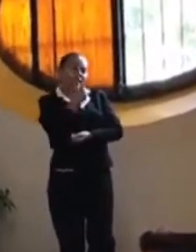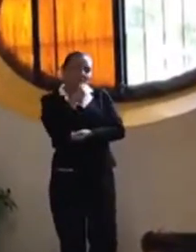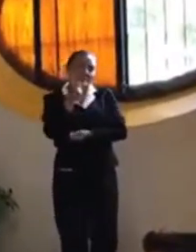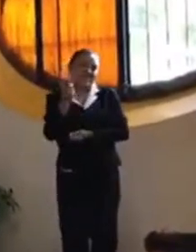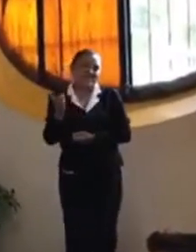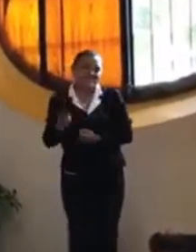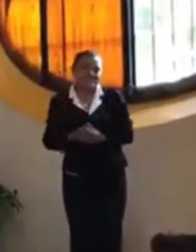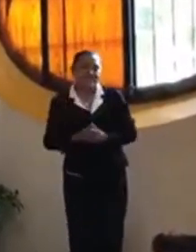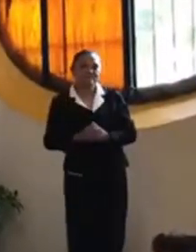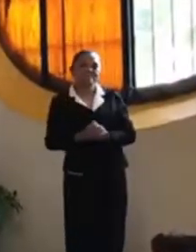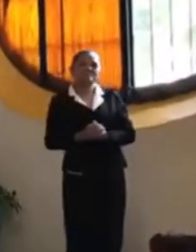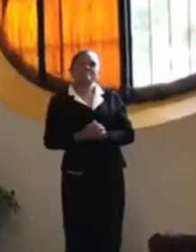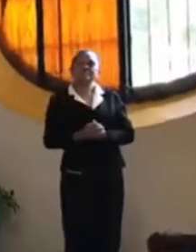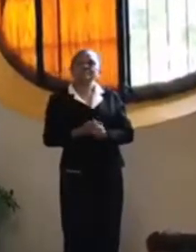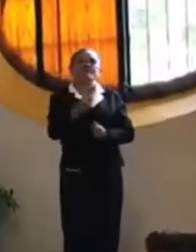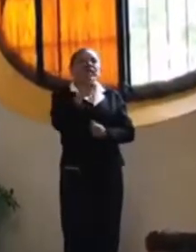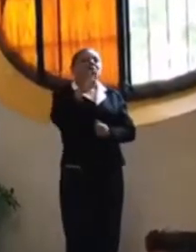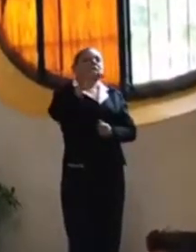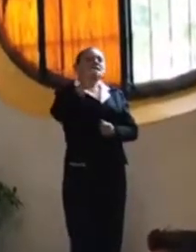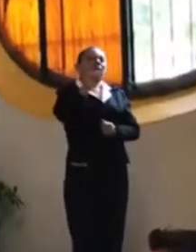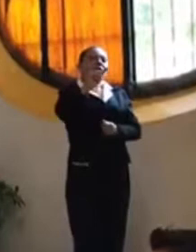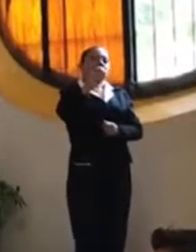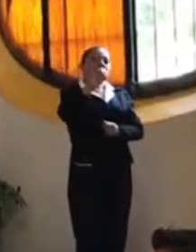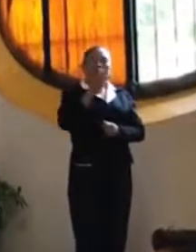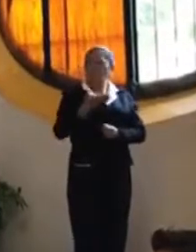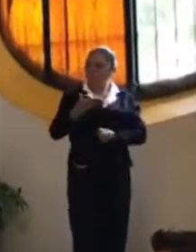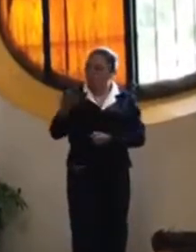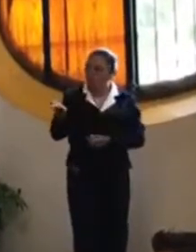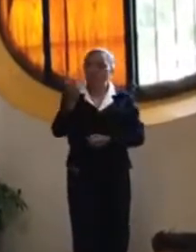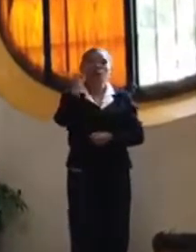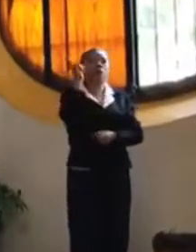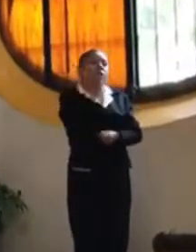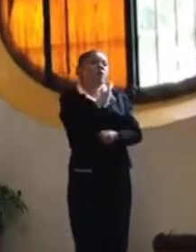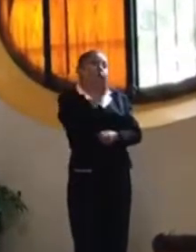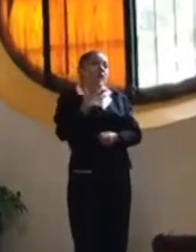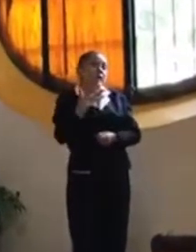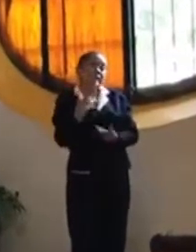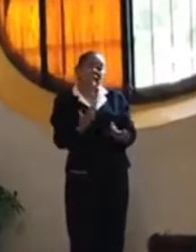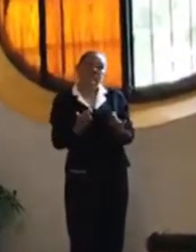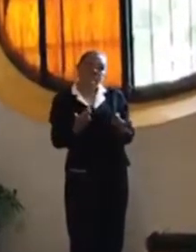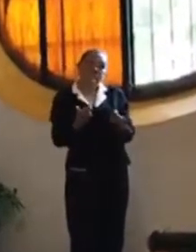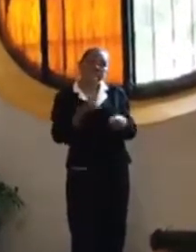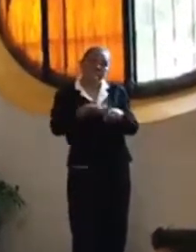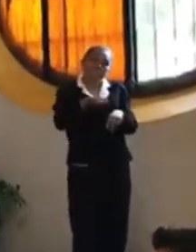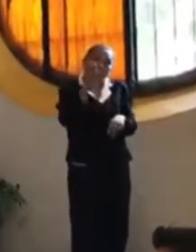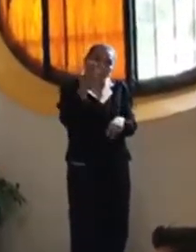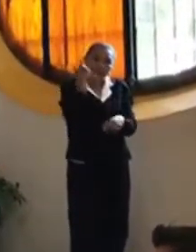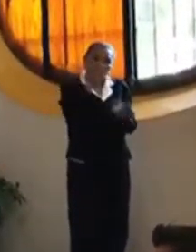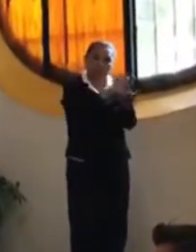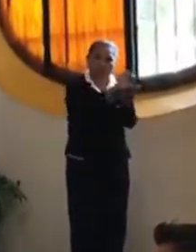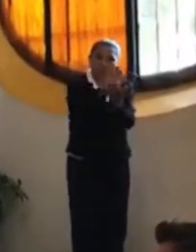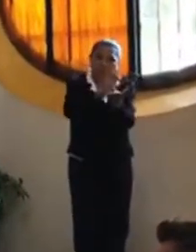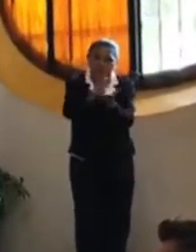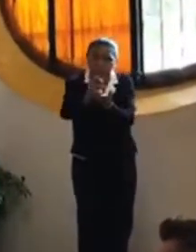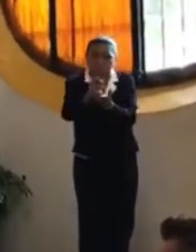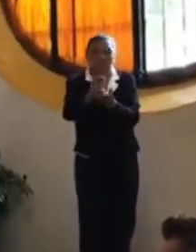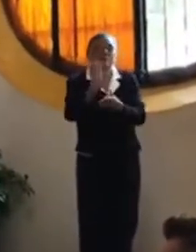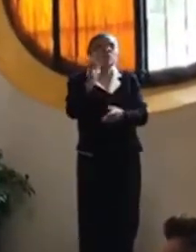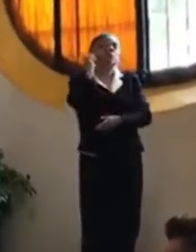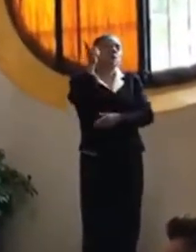a Renato, que podamos tener también recursos para que podamos tener